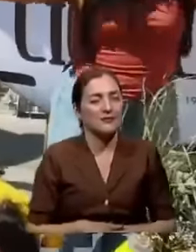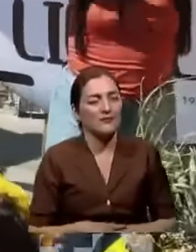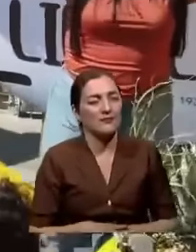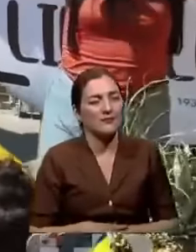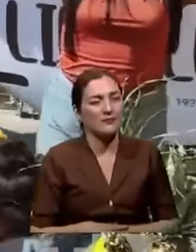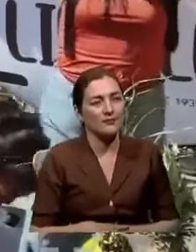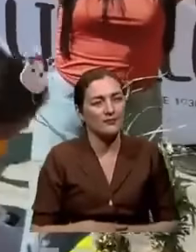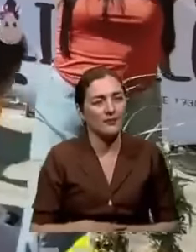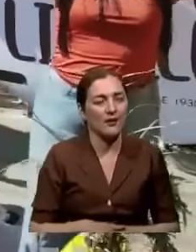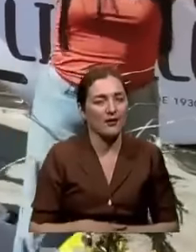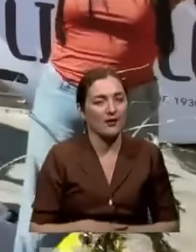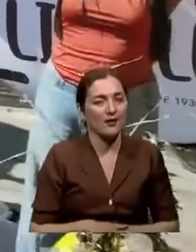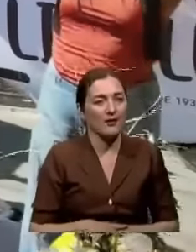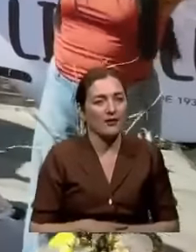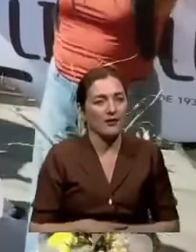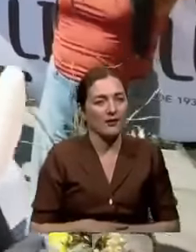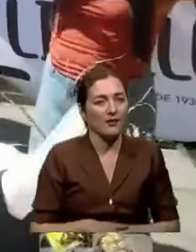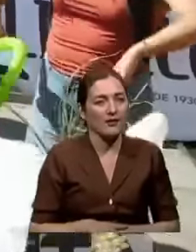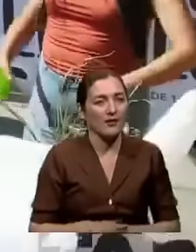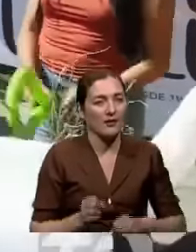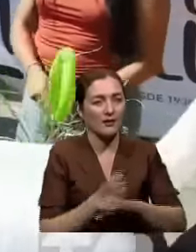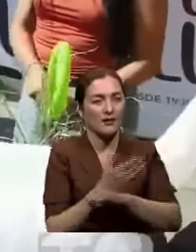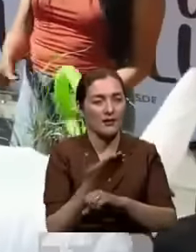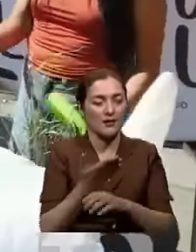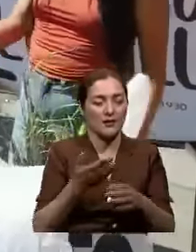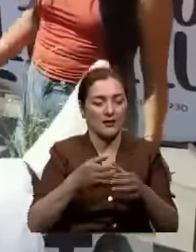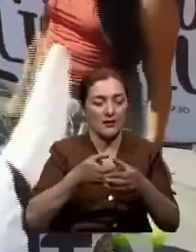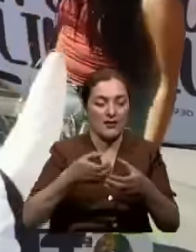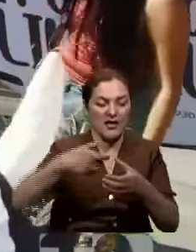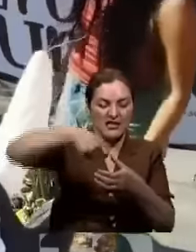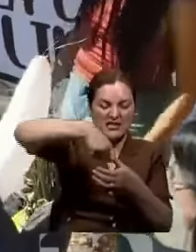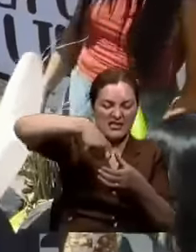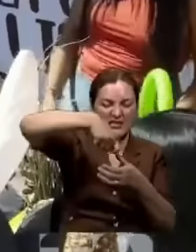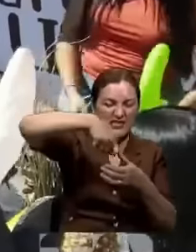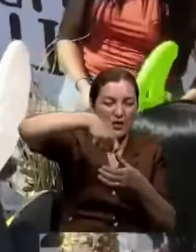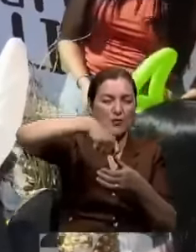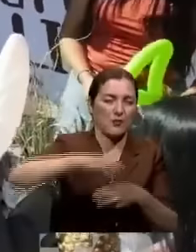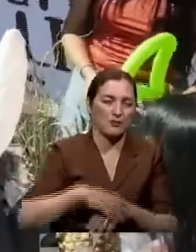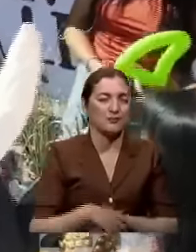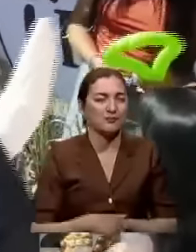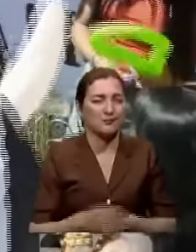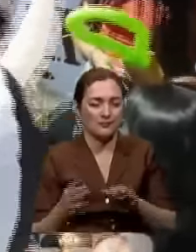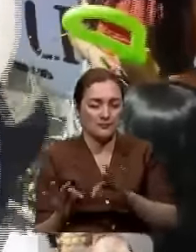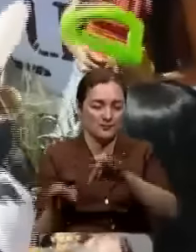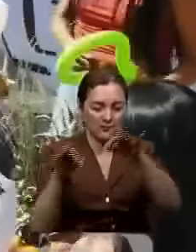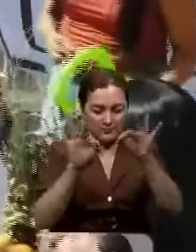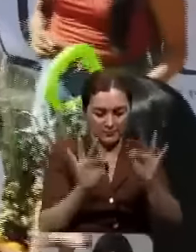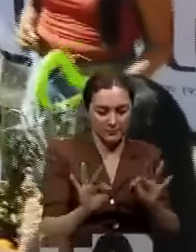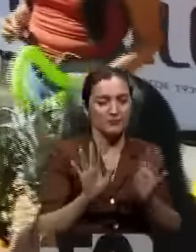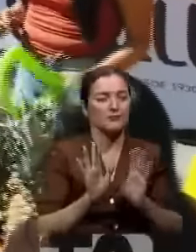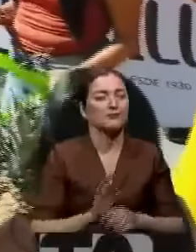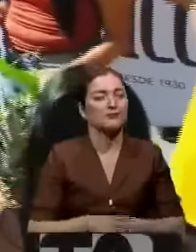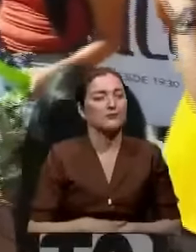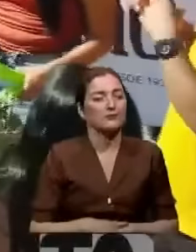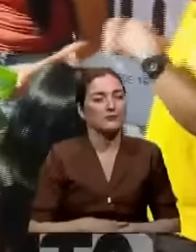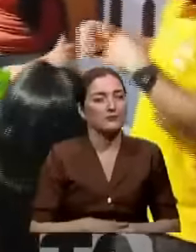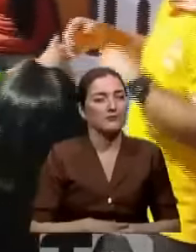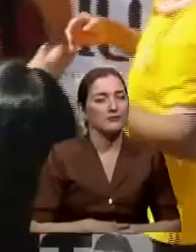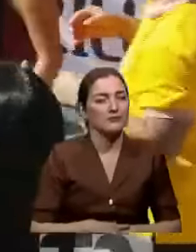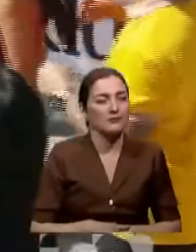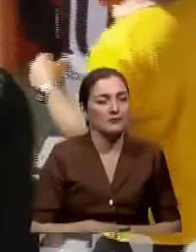gramitos de relleno, pero seguimos las recomendaciones, como dice la chef, espectacular el fondant más suavecito y le pusimos una capa